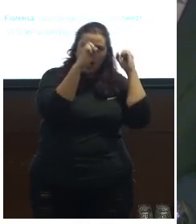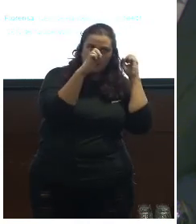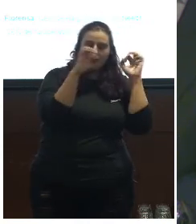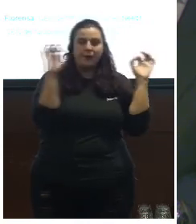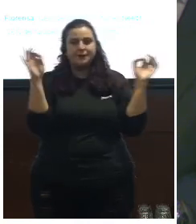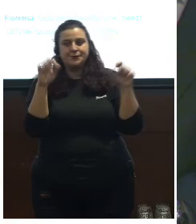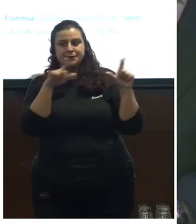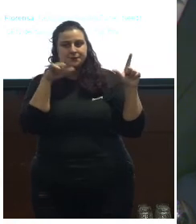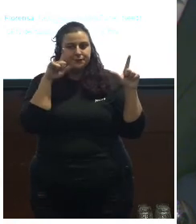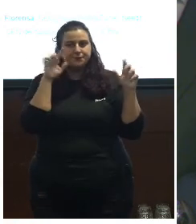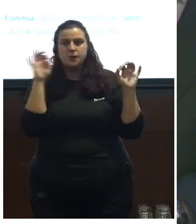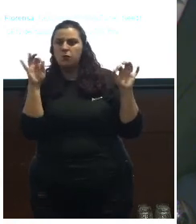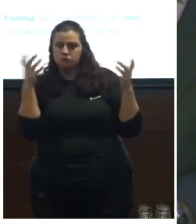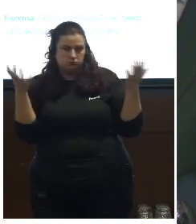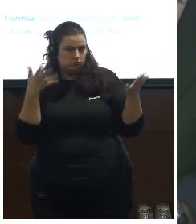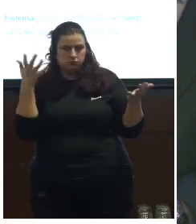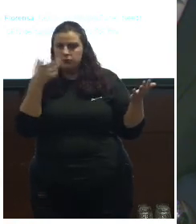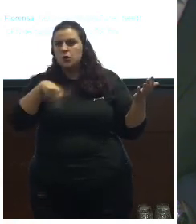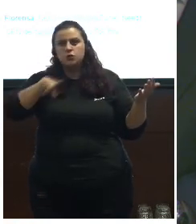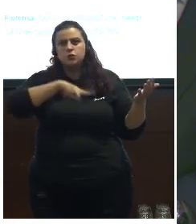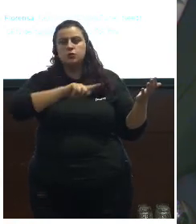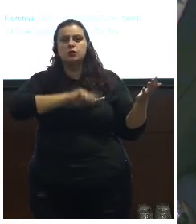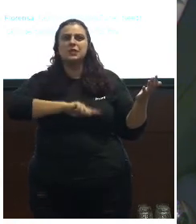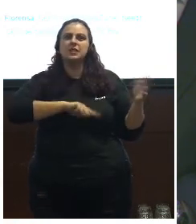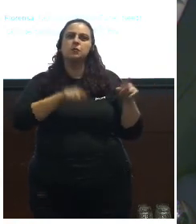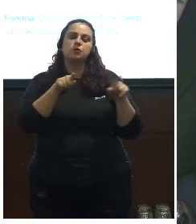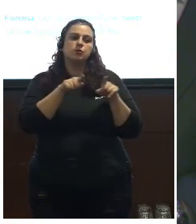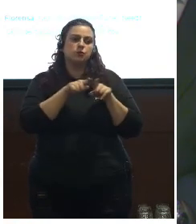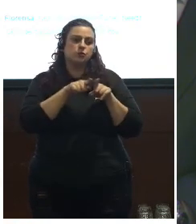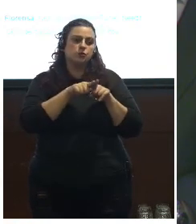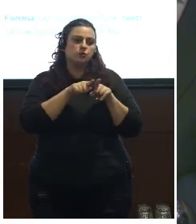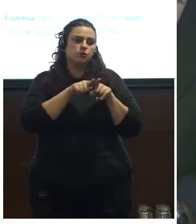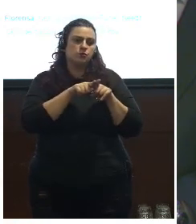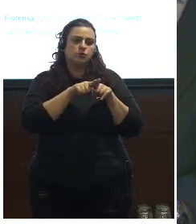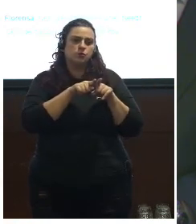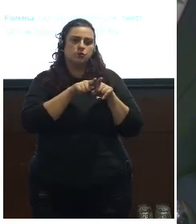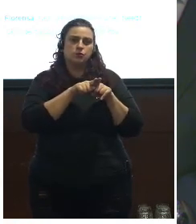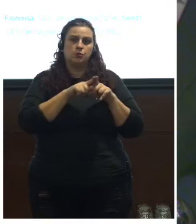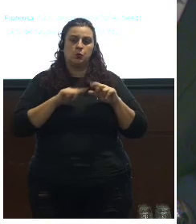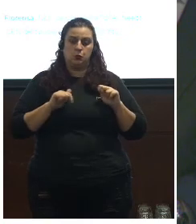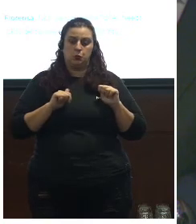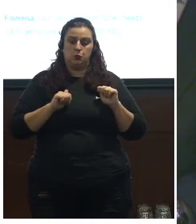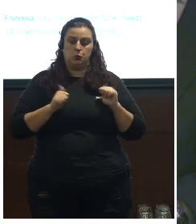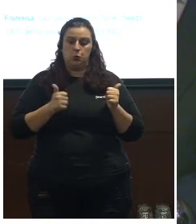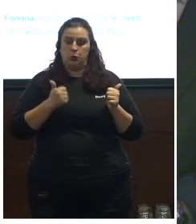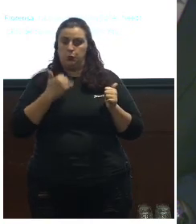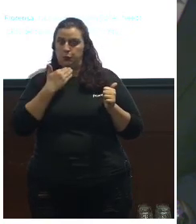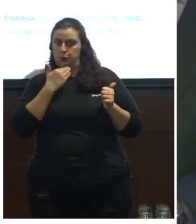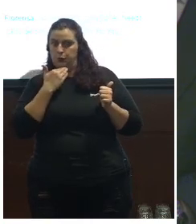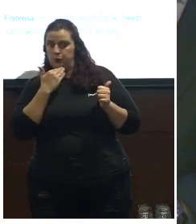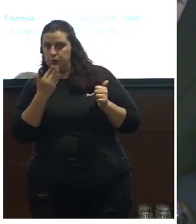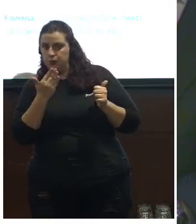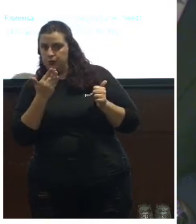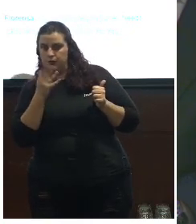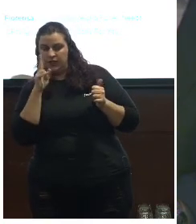viéndonos envueltos en un ecosistema distinto, nosotros nos sentimos a veces como early adopters, ¿no? Nos sentimos como, habiendo empezado como muy temprano, encontrándonos